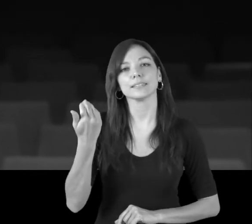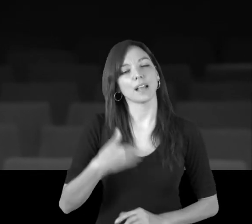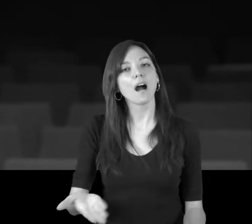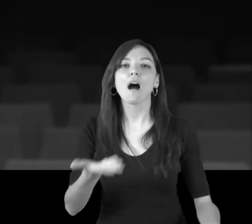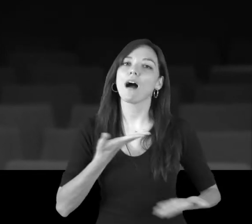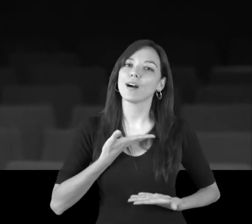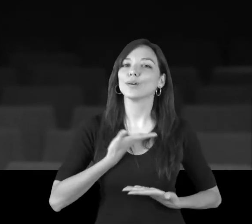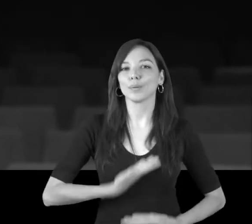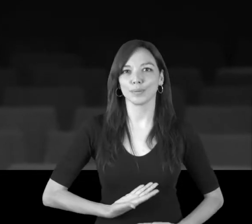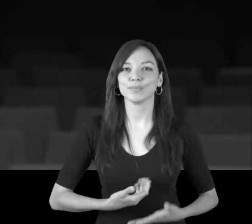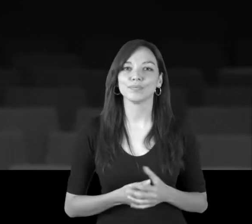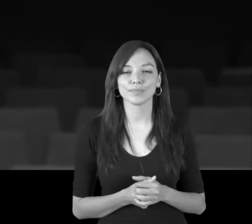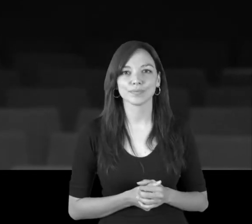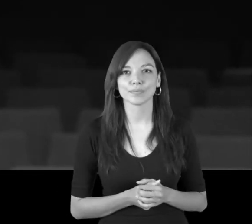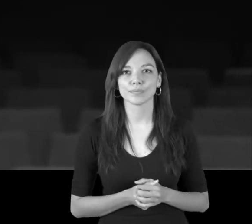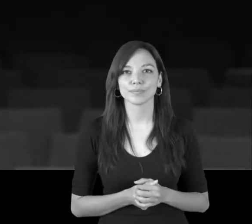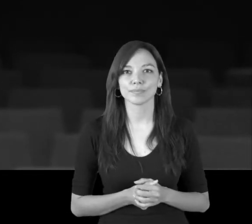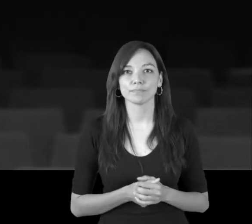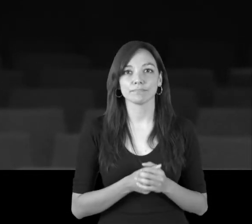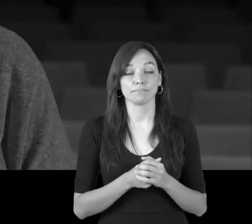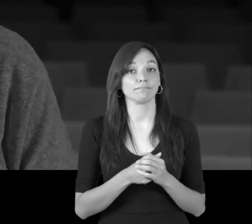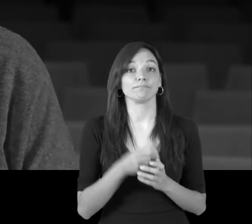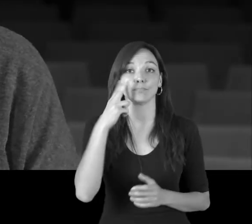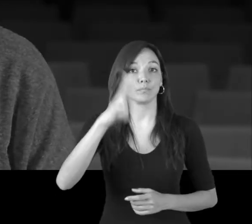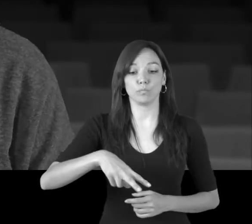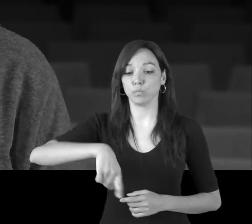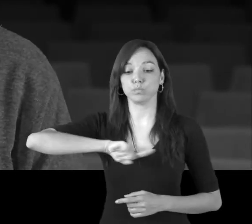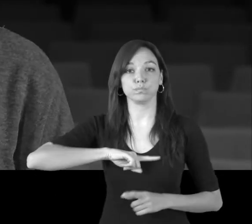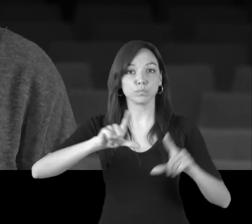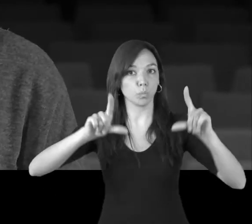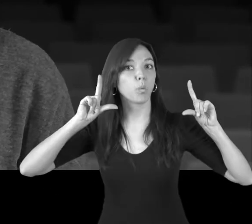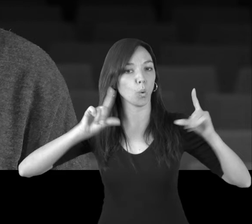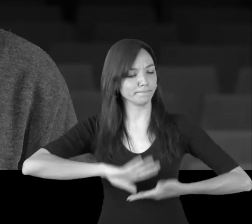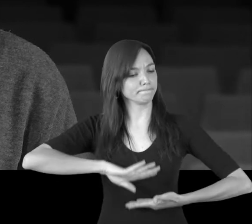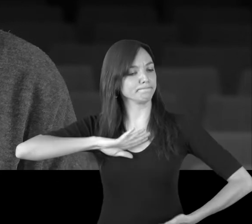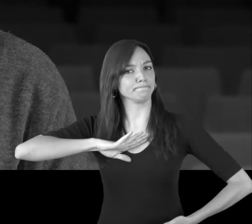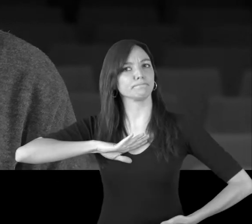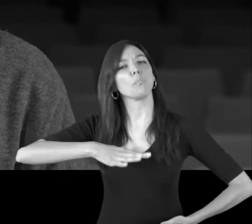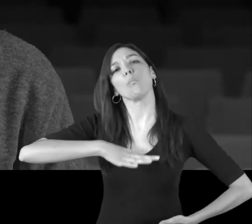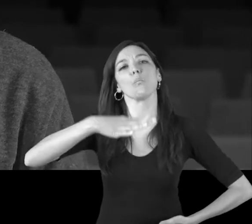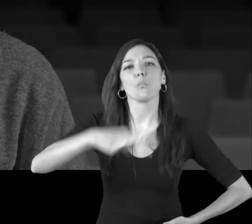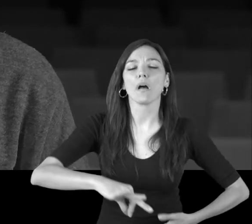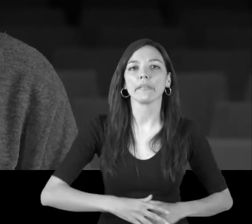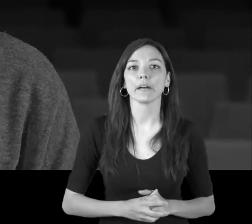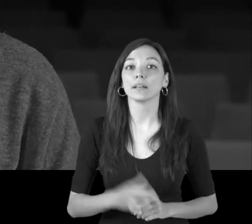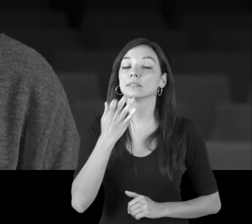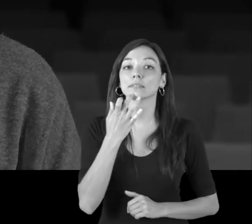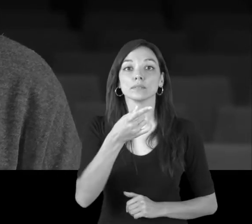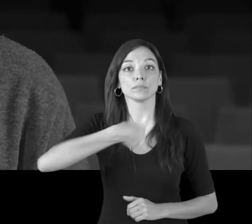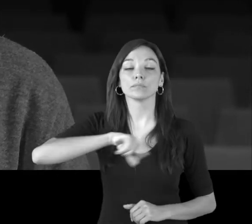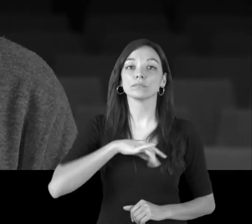decir necesito que, te están ayudándote. Bueno, pues visibilizarnos, empoderarnos.